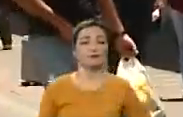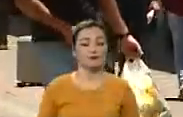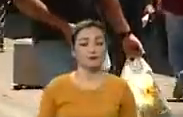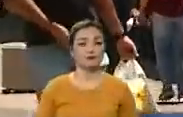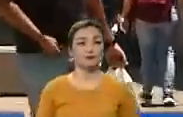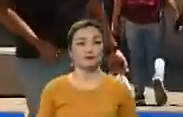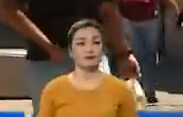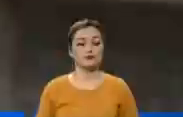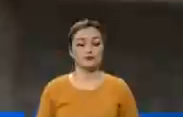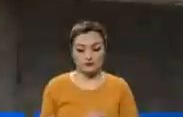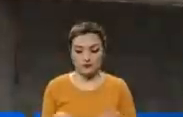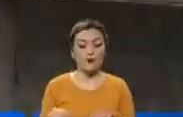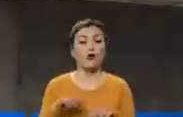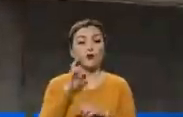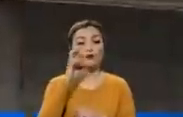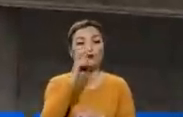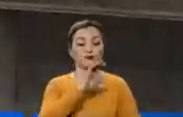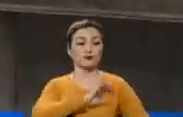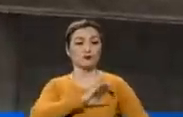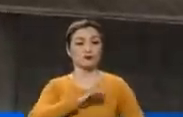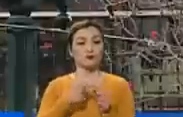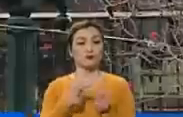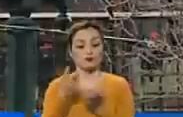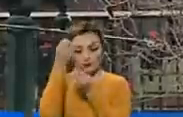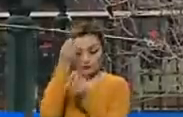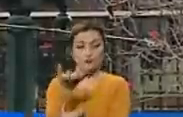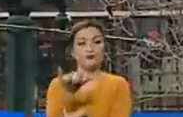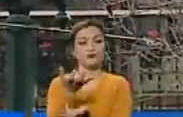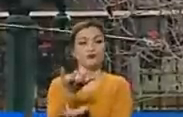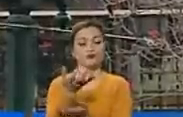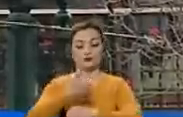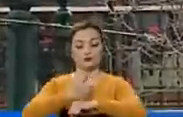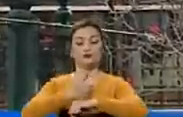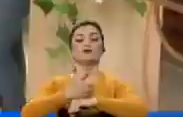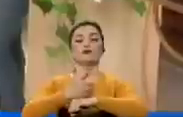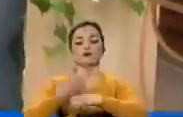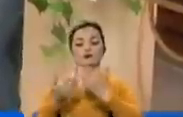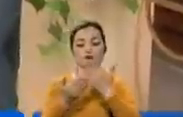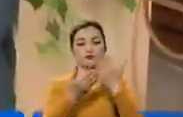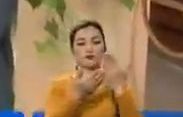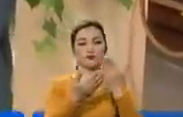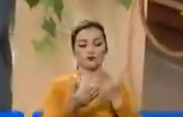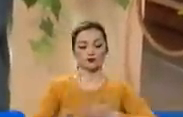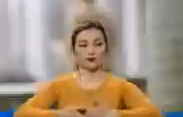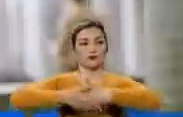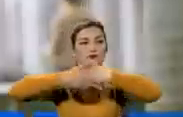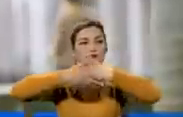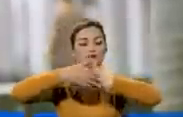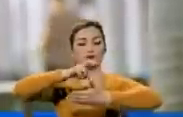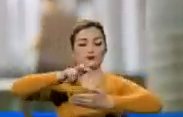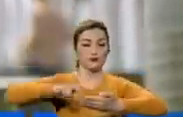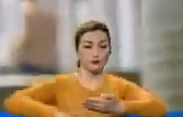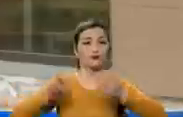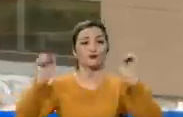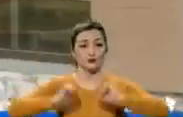para incrementar las actividades turísticas, el municipio de Quito informó que están autorizados los eventos como matrimonios y convenciones.